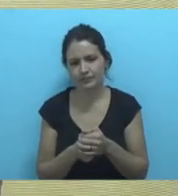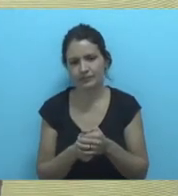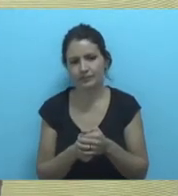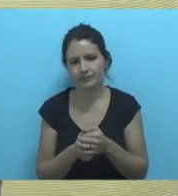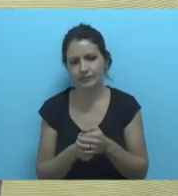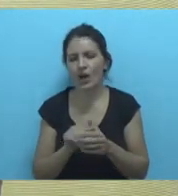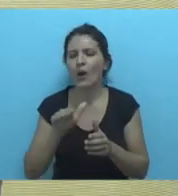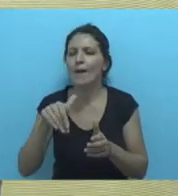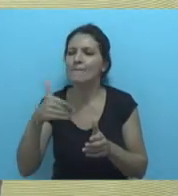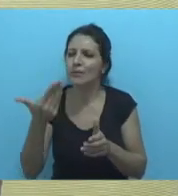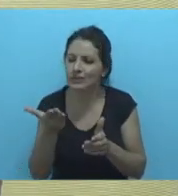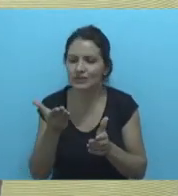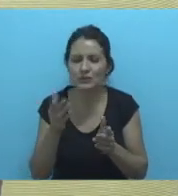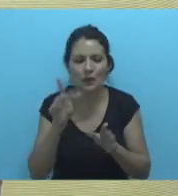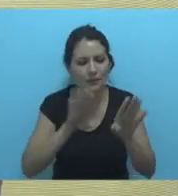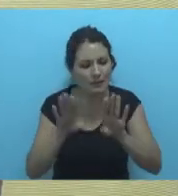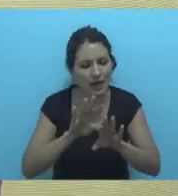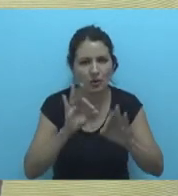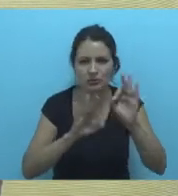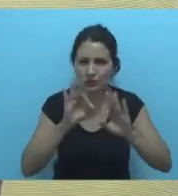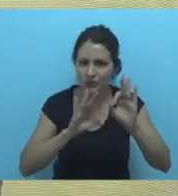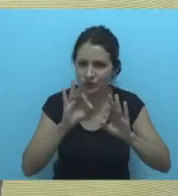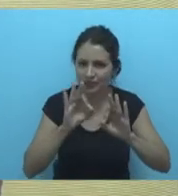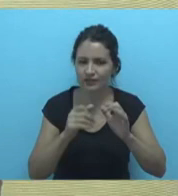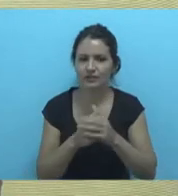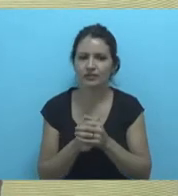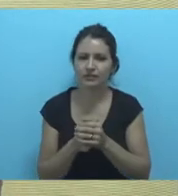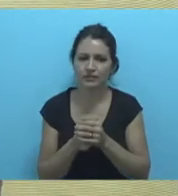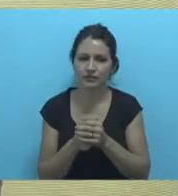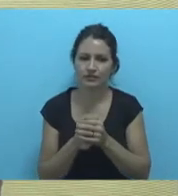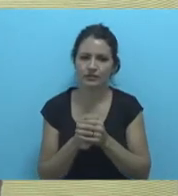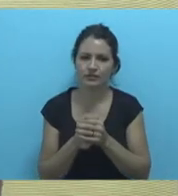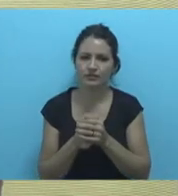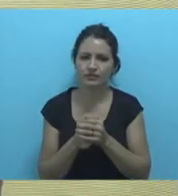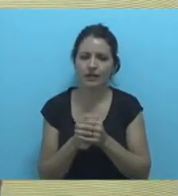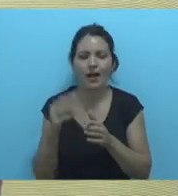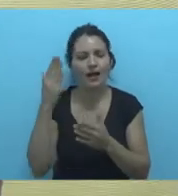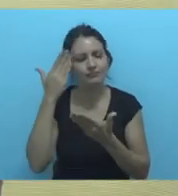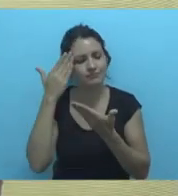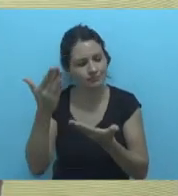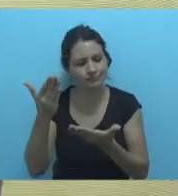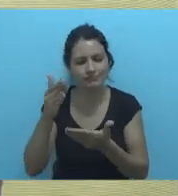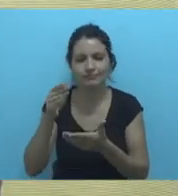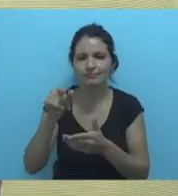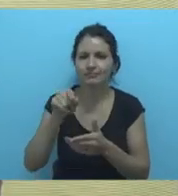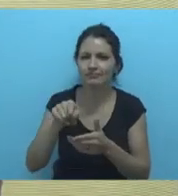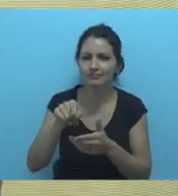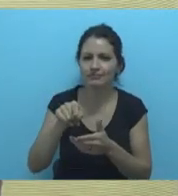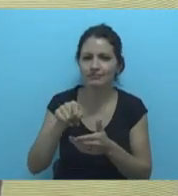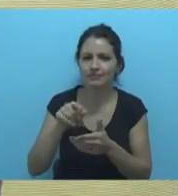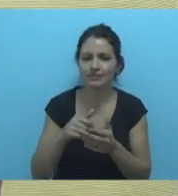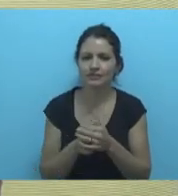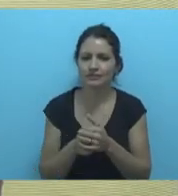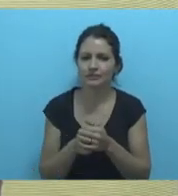que acompañamos esta iniciativa que tienen los padres de Valentina y honramos la memoria de ella. Y nos hacemos